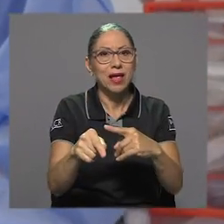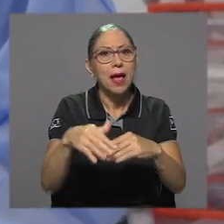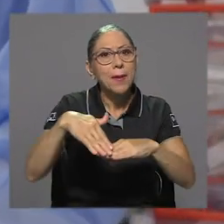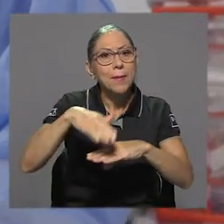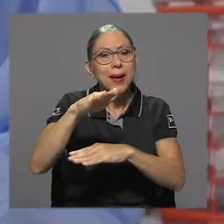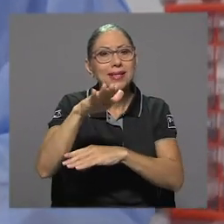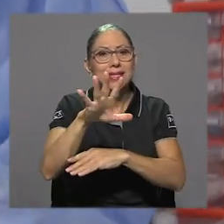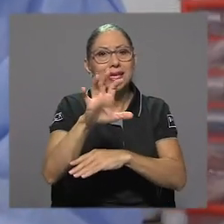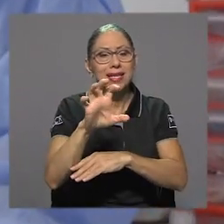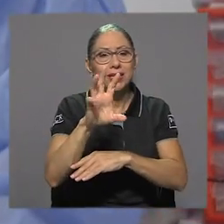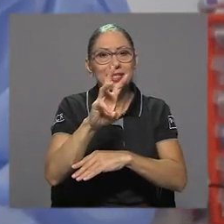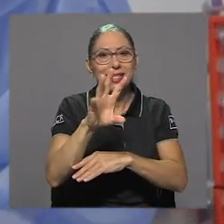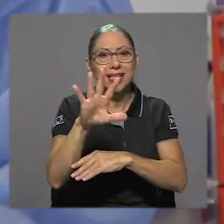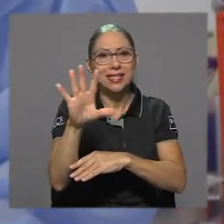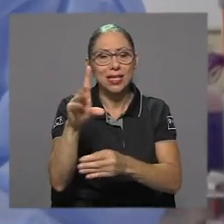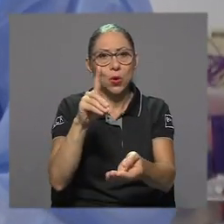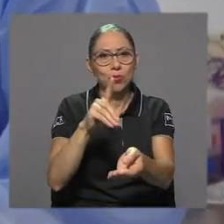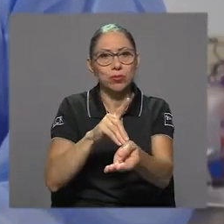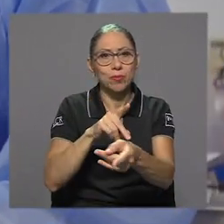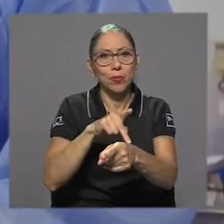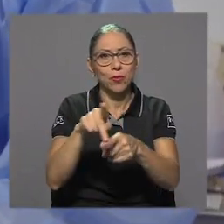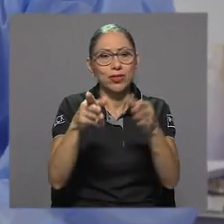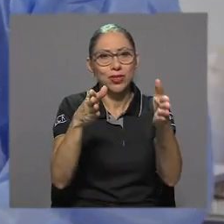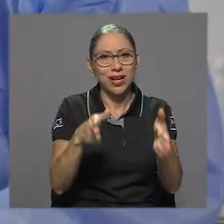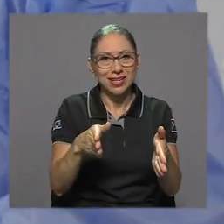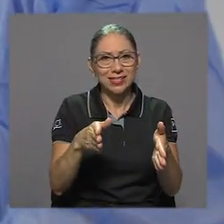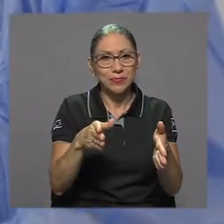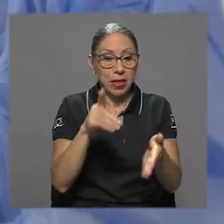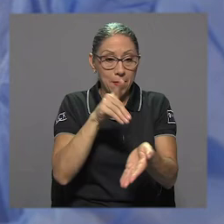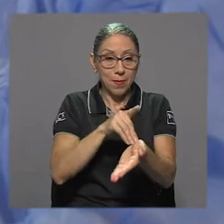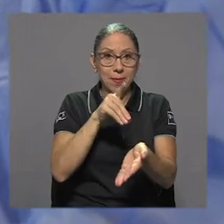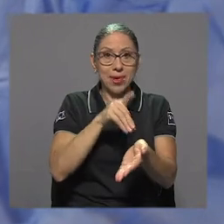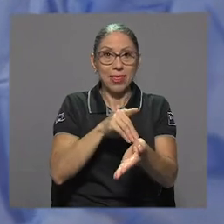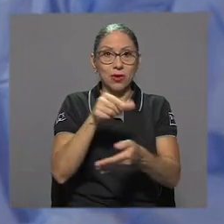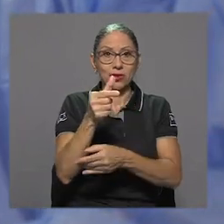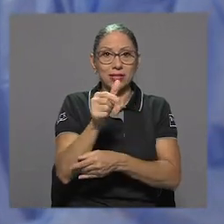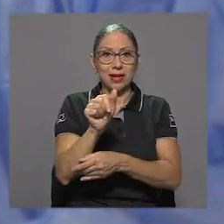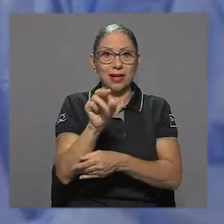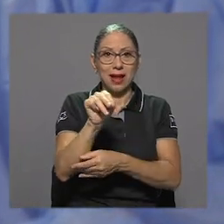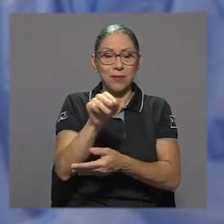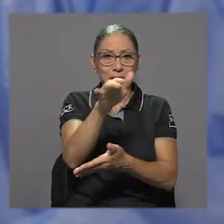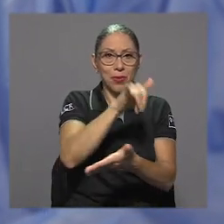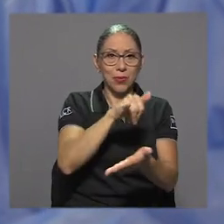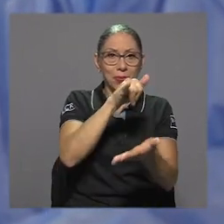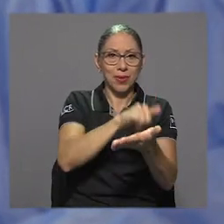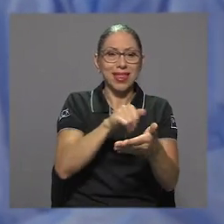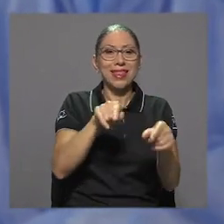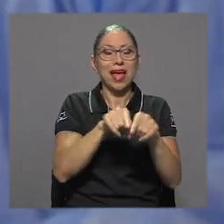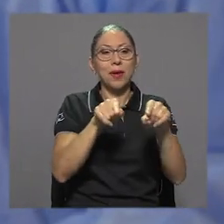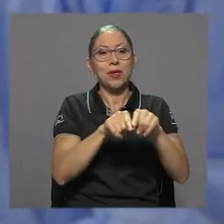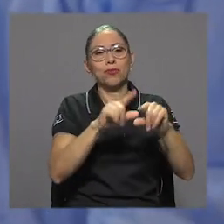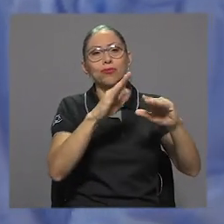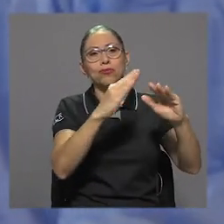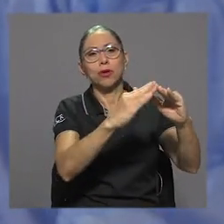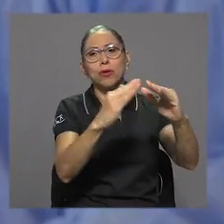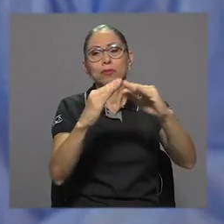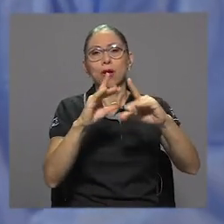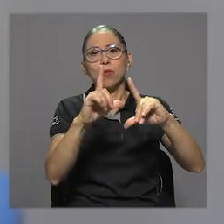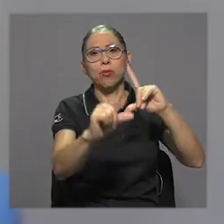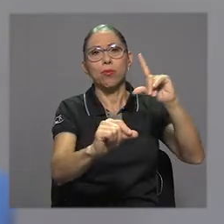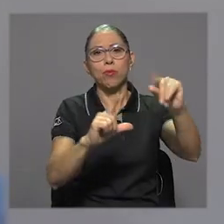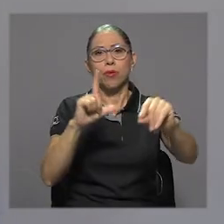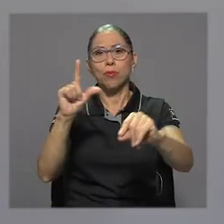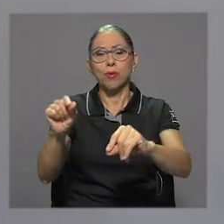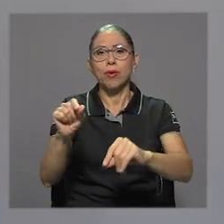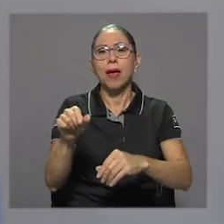en el campo, asciende a más de 565 profesionales, tanto médicos del gran área metropolitana como